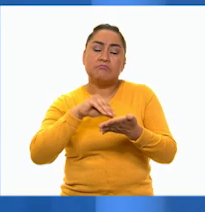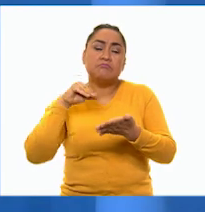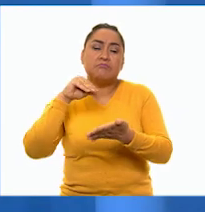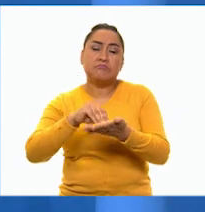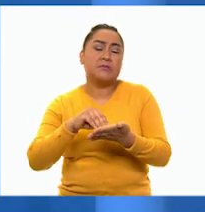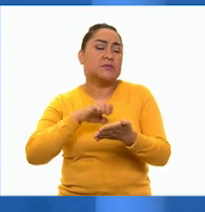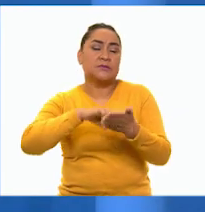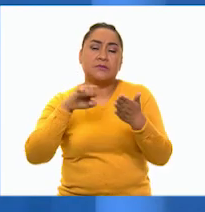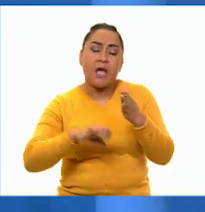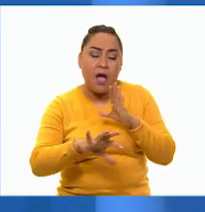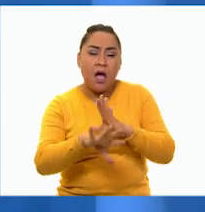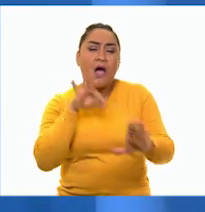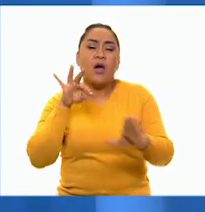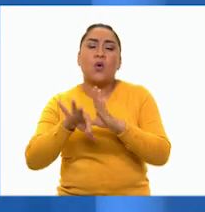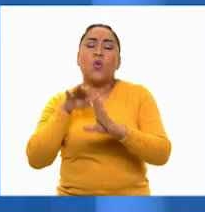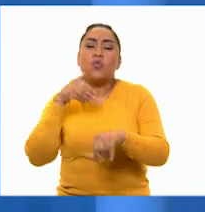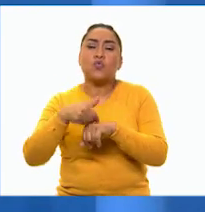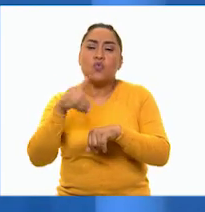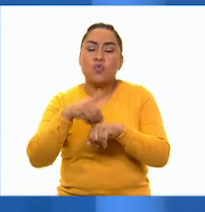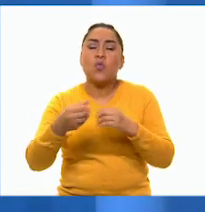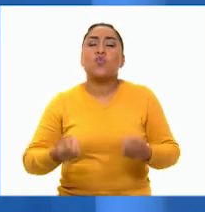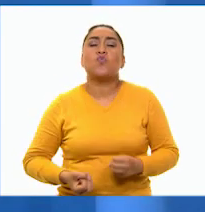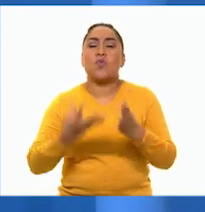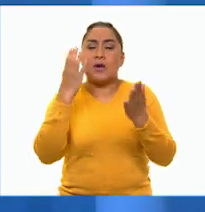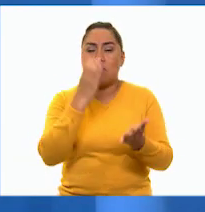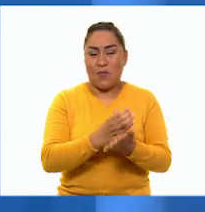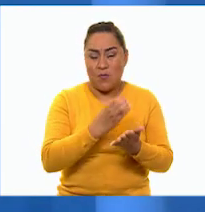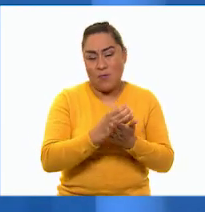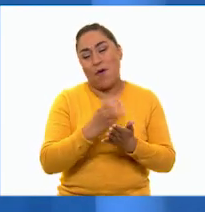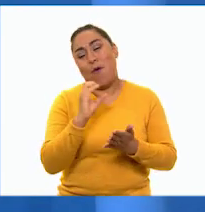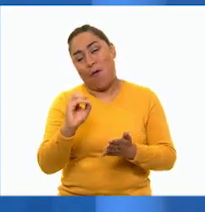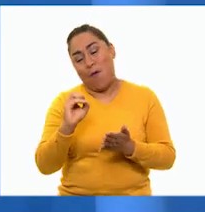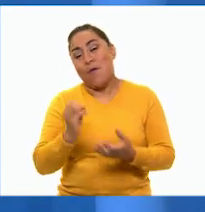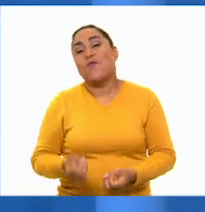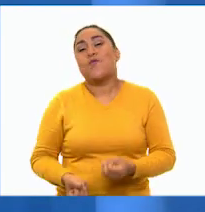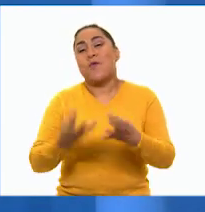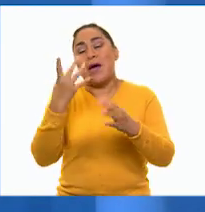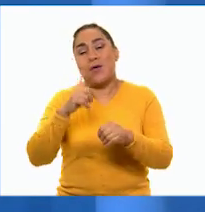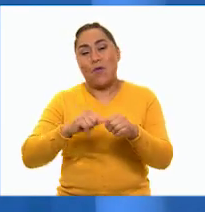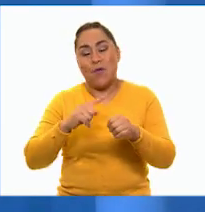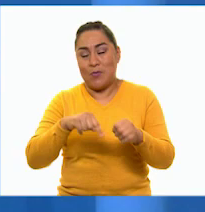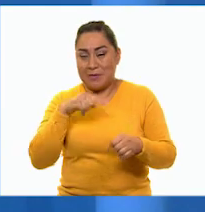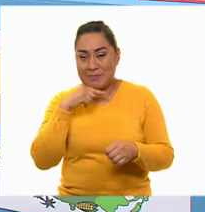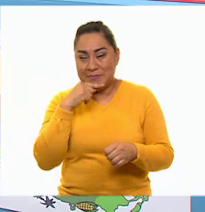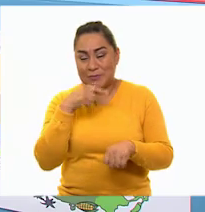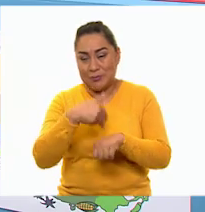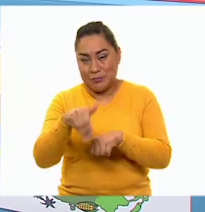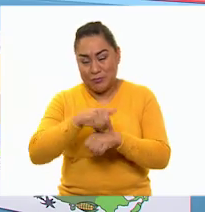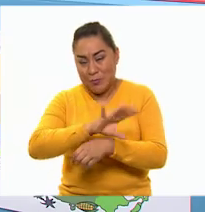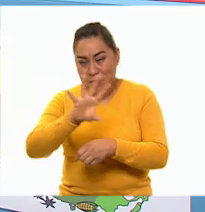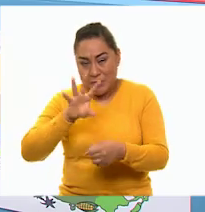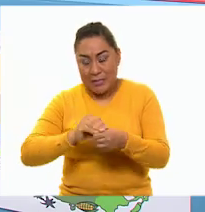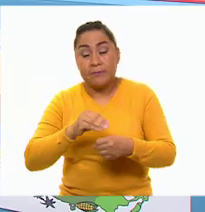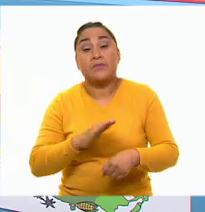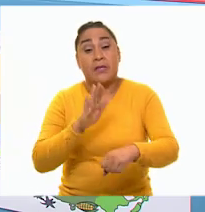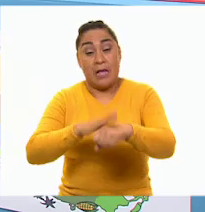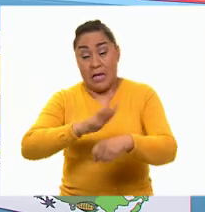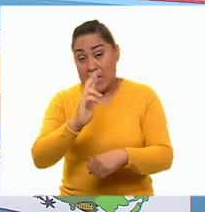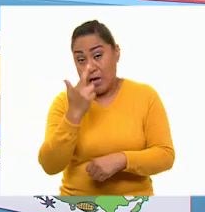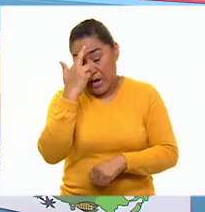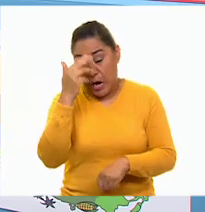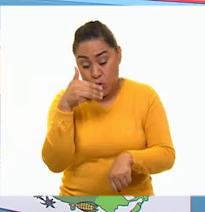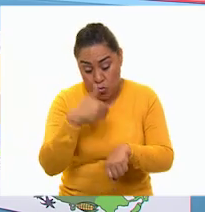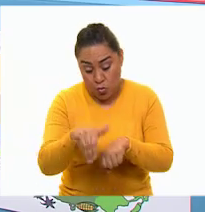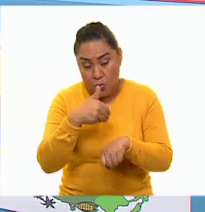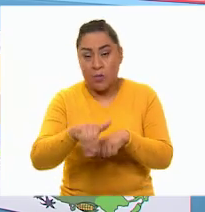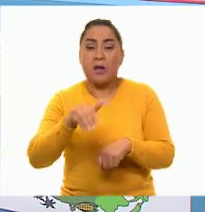la de encontrar la cantidad original de libretas o de lápices de colores. Y recordemos que los números naturales son